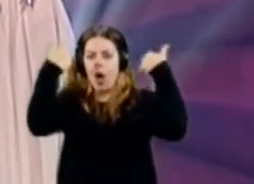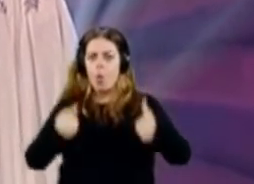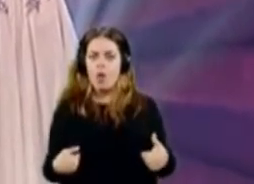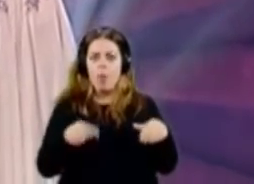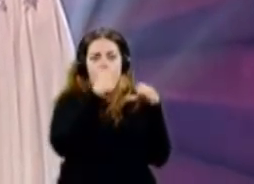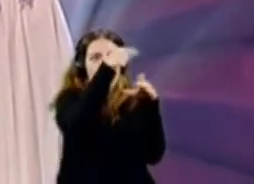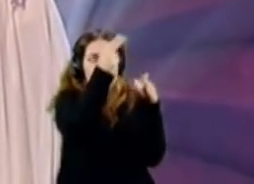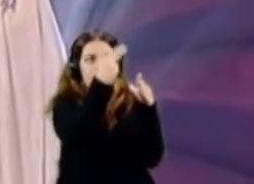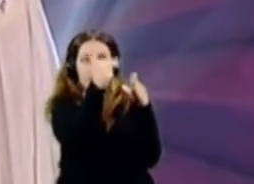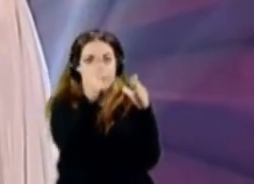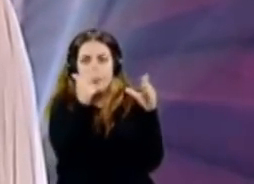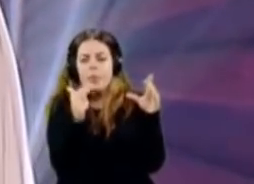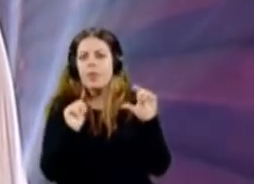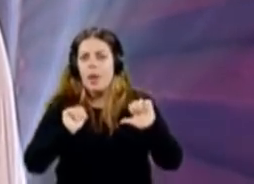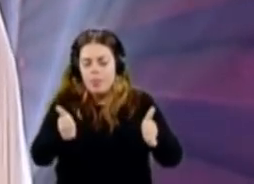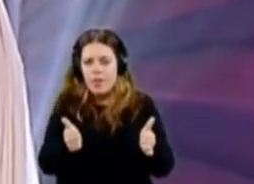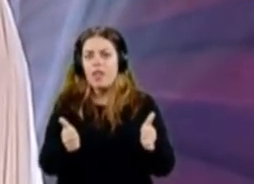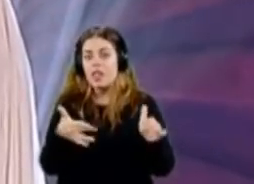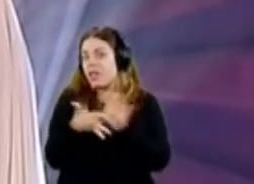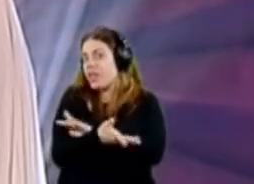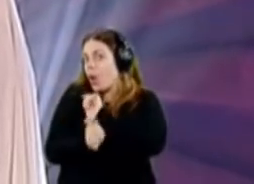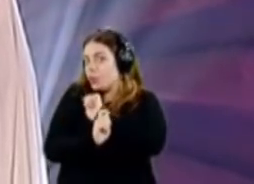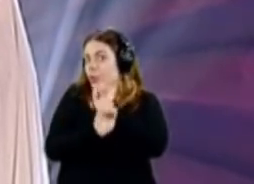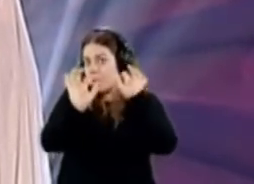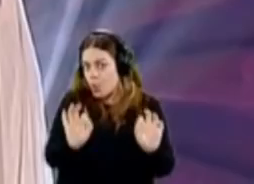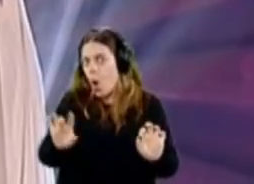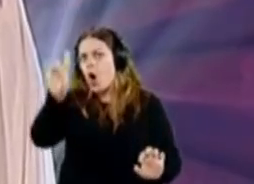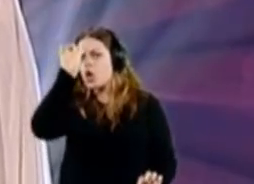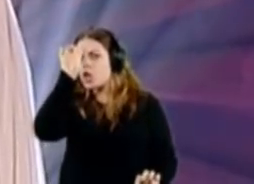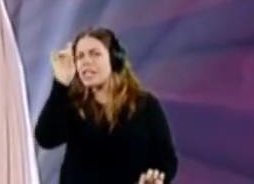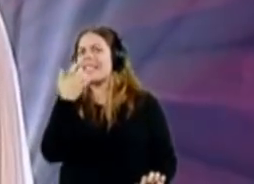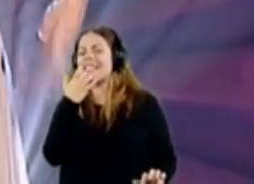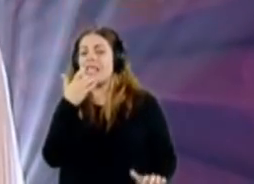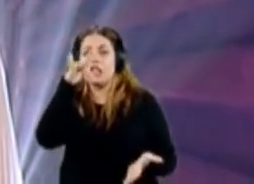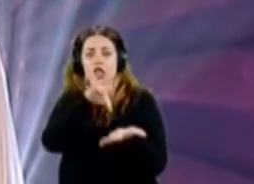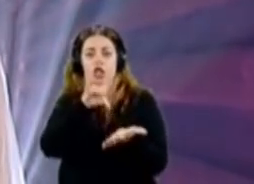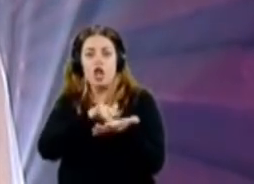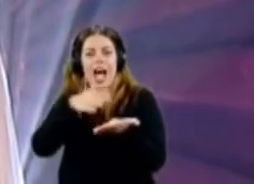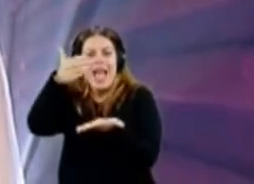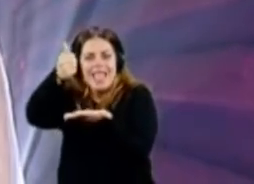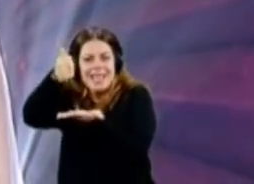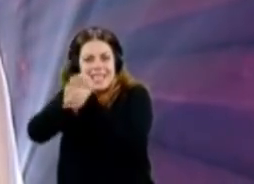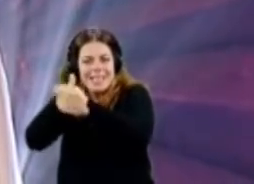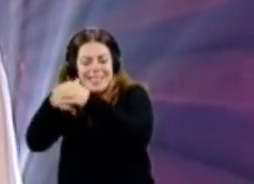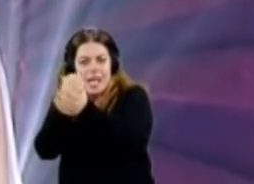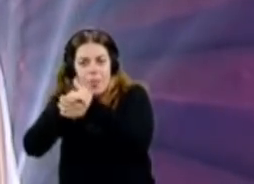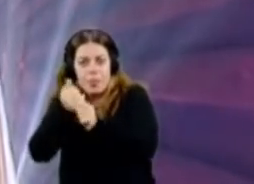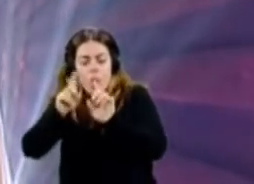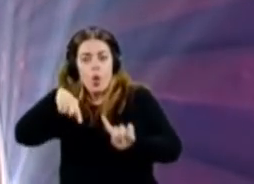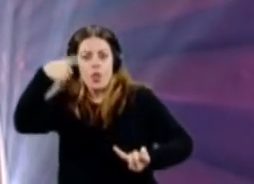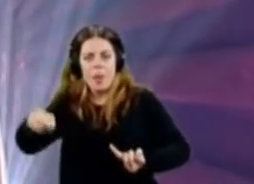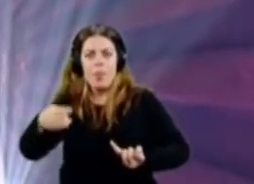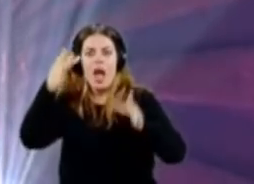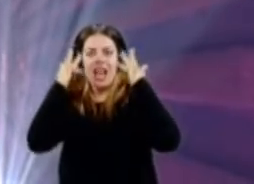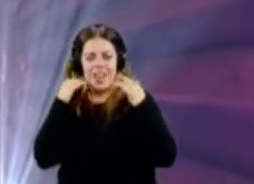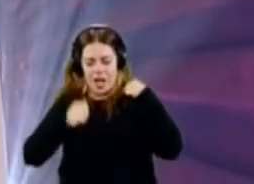maestrillo, tiene su librillo. Que digo yo, que no sé si con eso de tener champú, al luego echarse el agua para quitarse todo el maquillaje será más fácil o no, pero vamos,